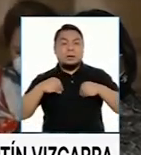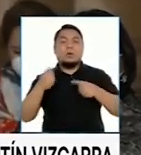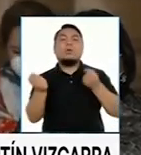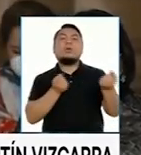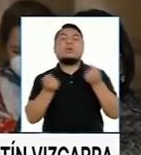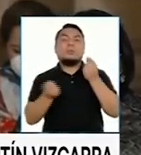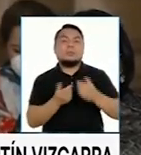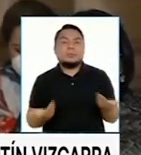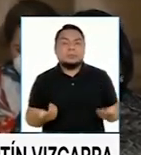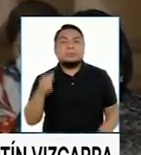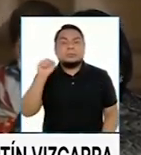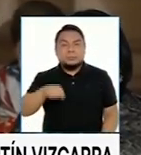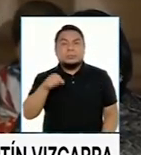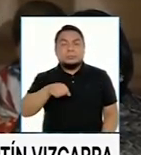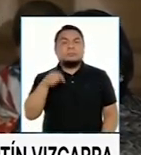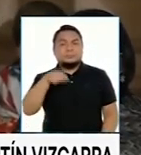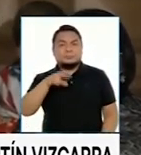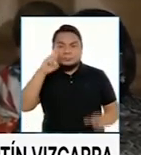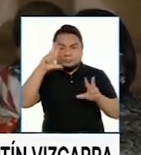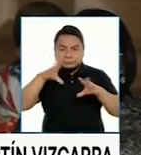es un mal diseño de nuestra